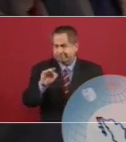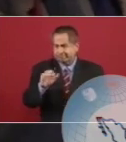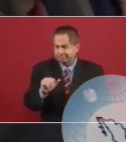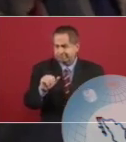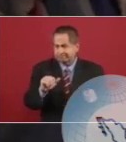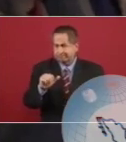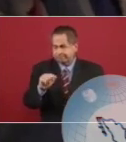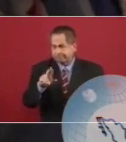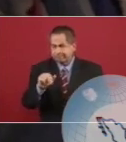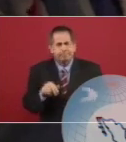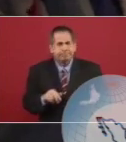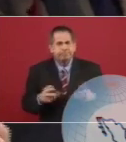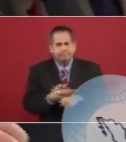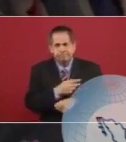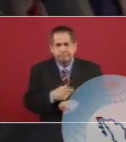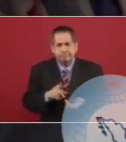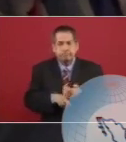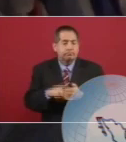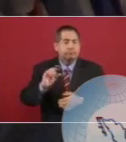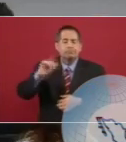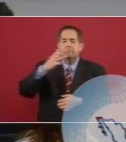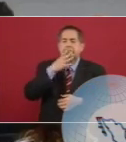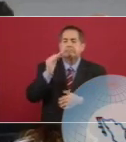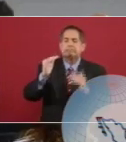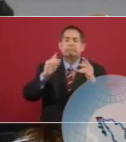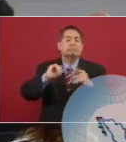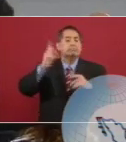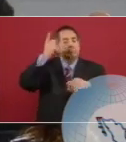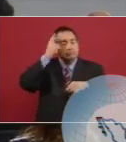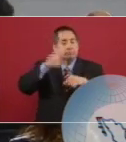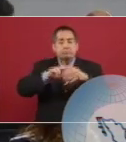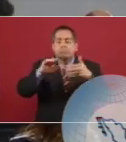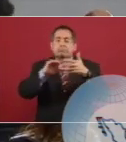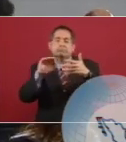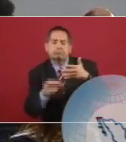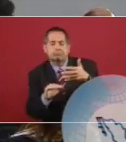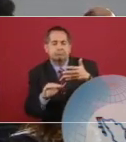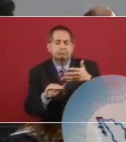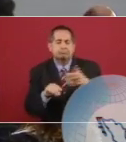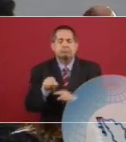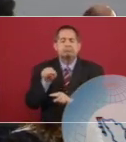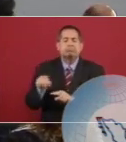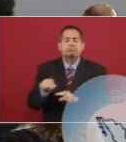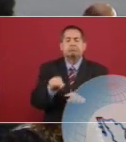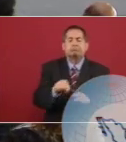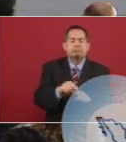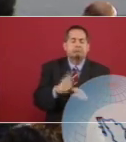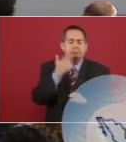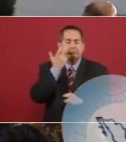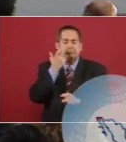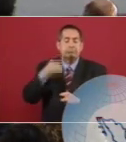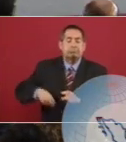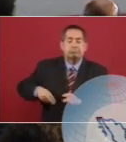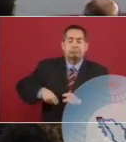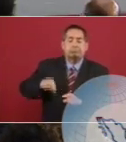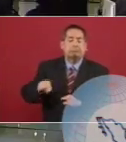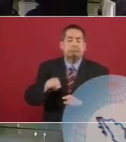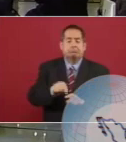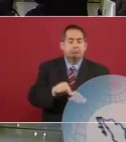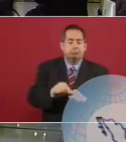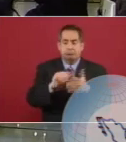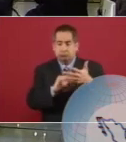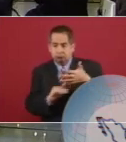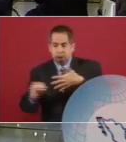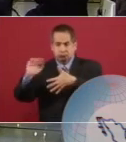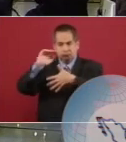penal en contra de funcionarios menores que podrían resultar ser chivos expiatorios en una indagatoria